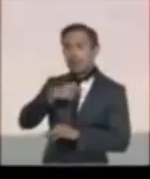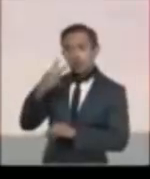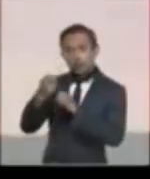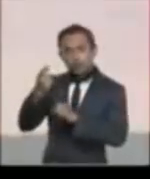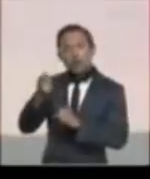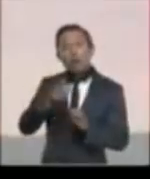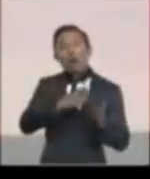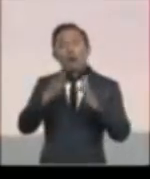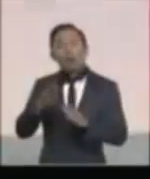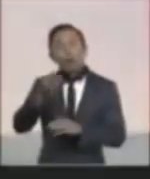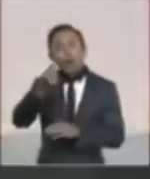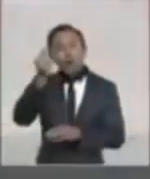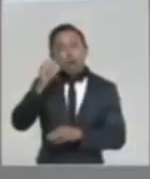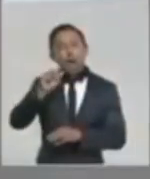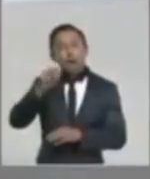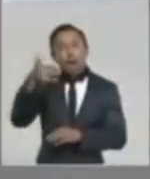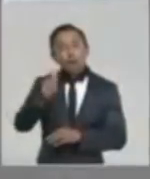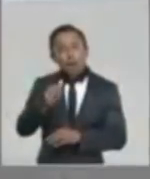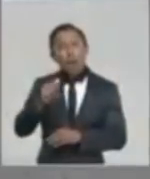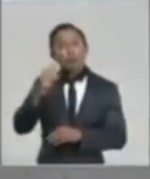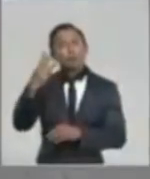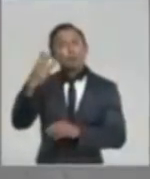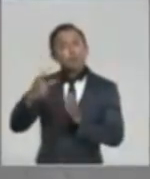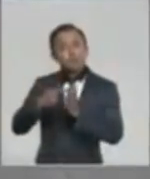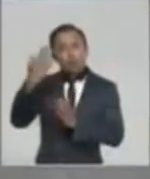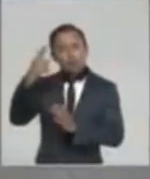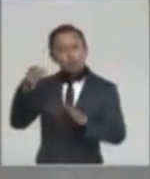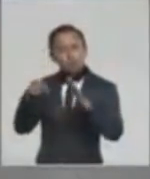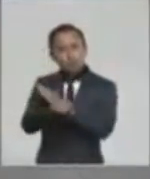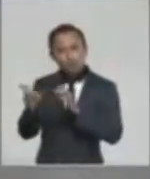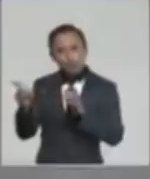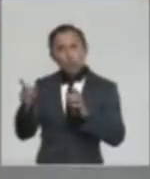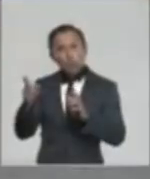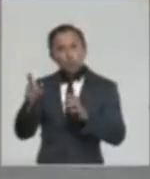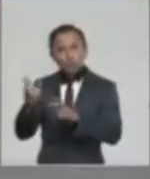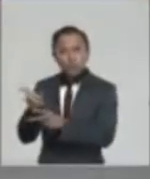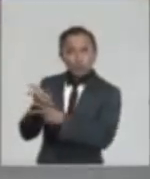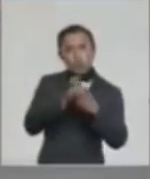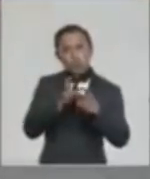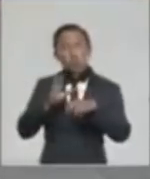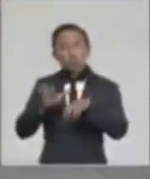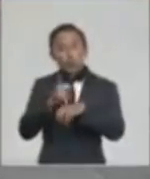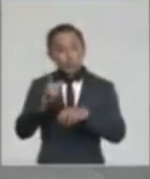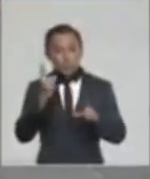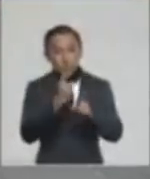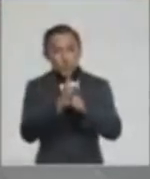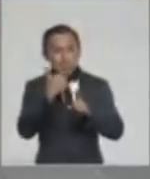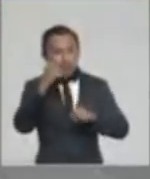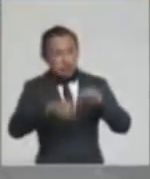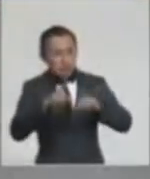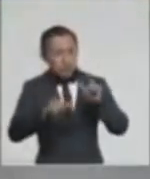vez has sufrido 3 atentados por luchar contra la inseguridad de este país? Igual usted, señora Margarita.